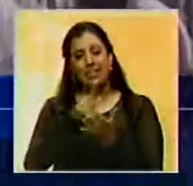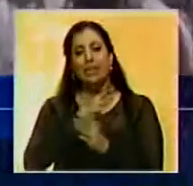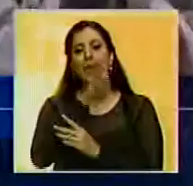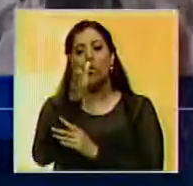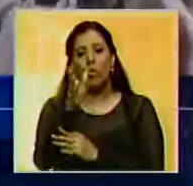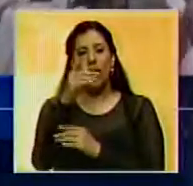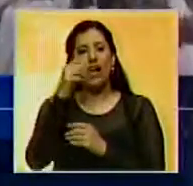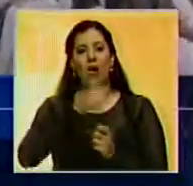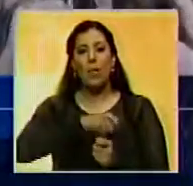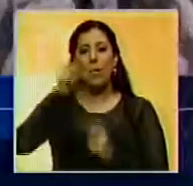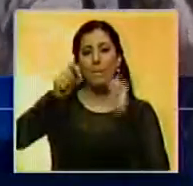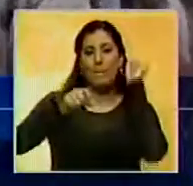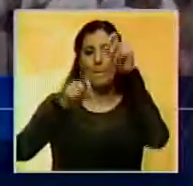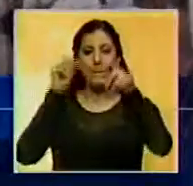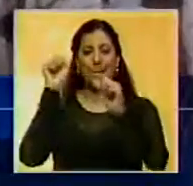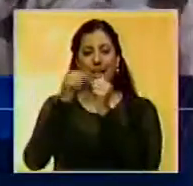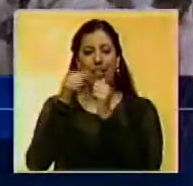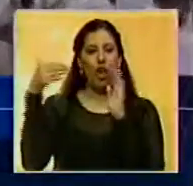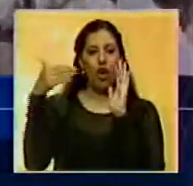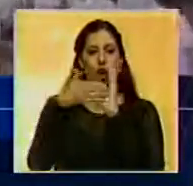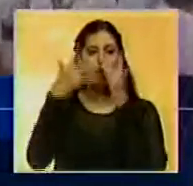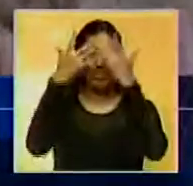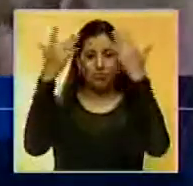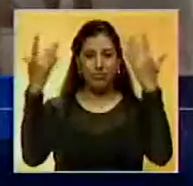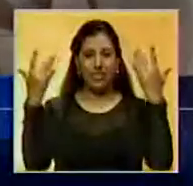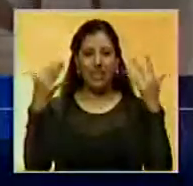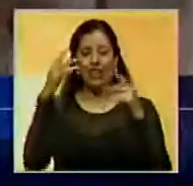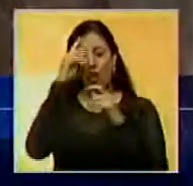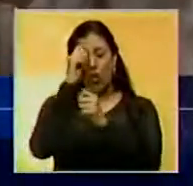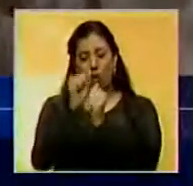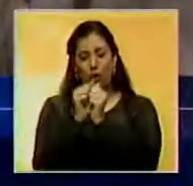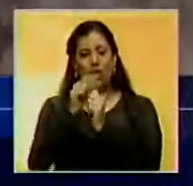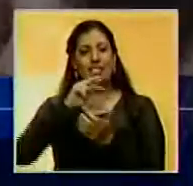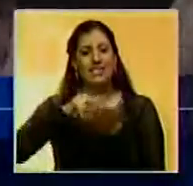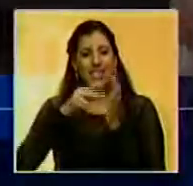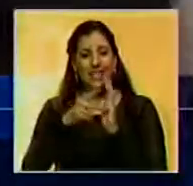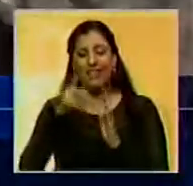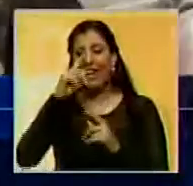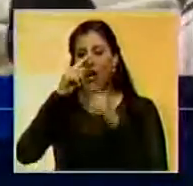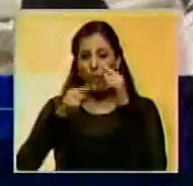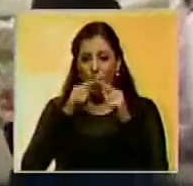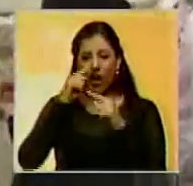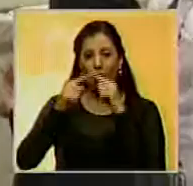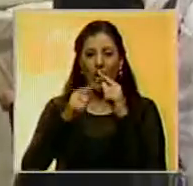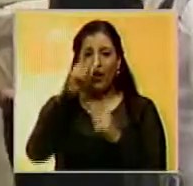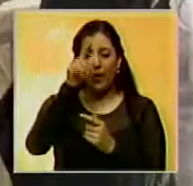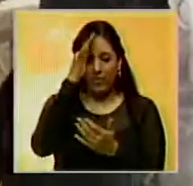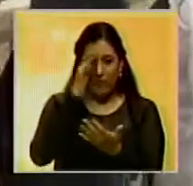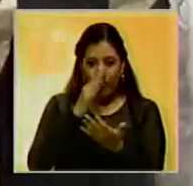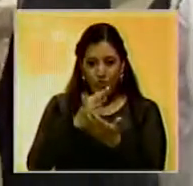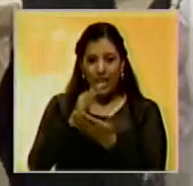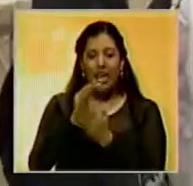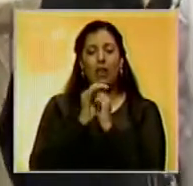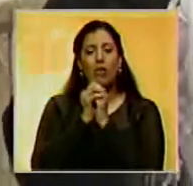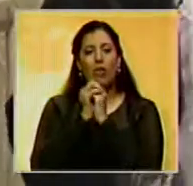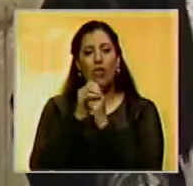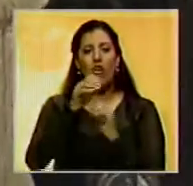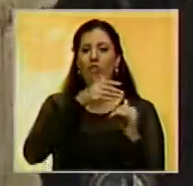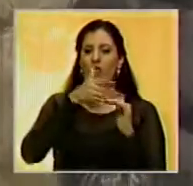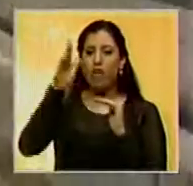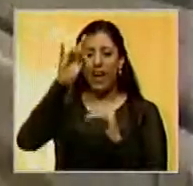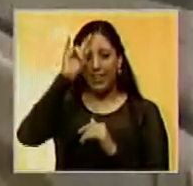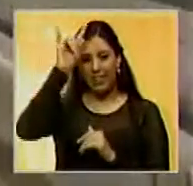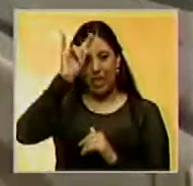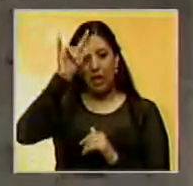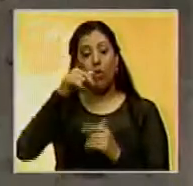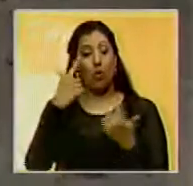lanzamiento simbólico de piedras en contra de una pared sagrada. Esto es considerado un ritual en el que fieles lapidan a Satán.